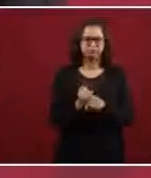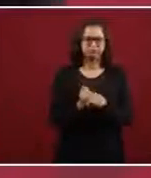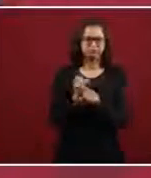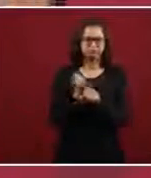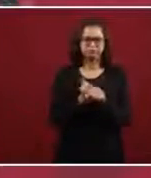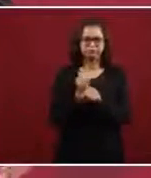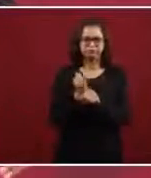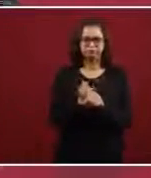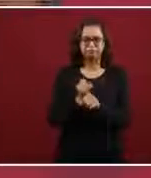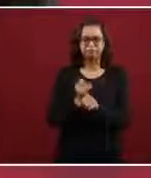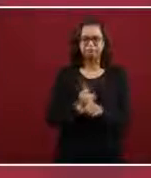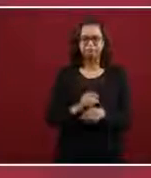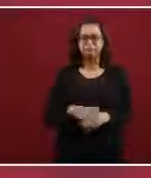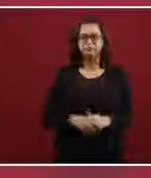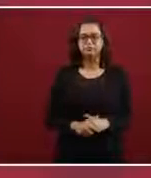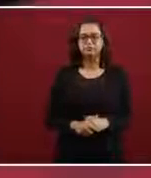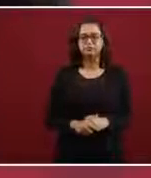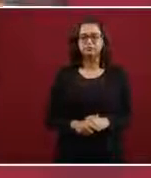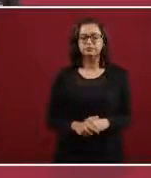y que sin